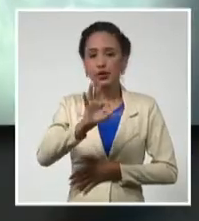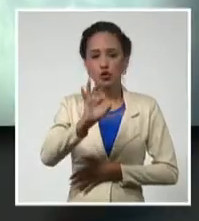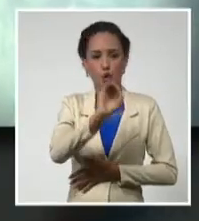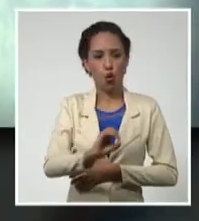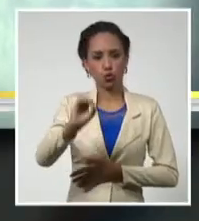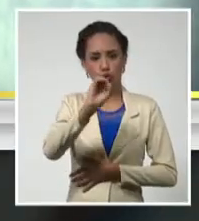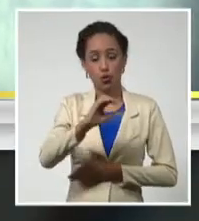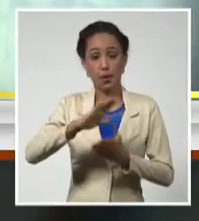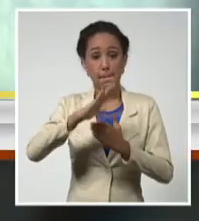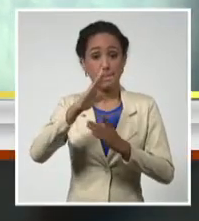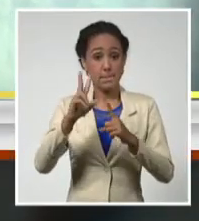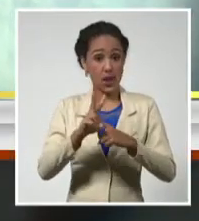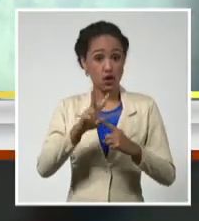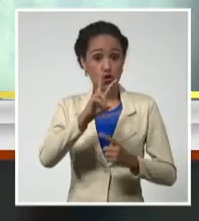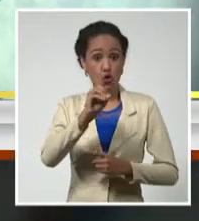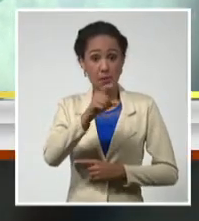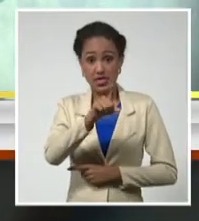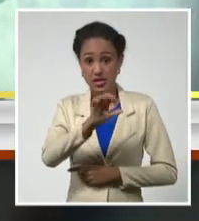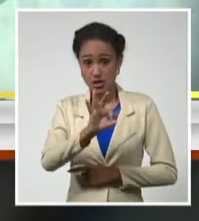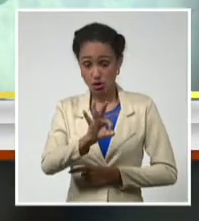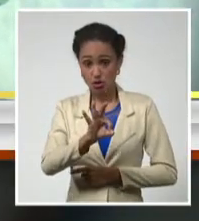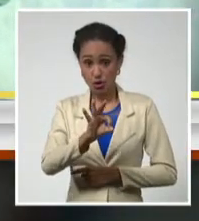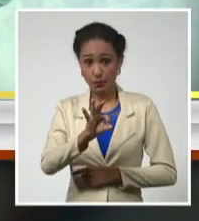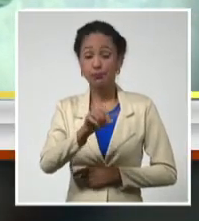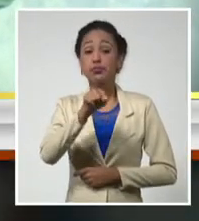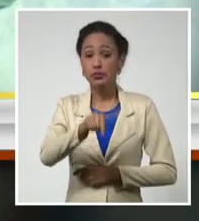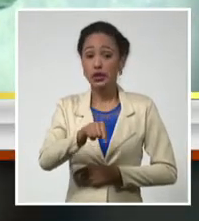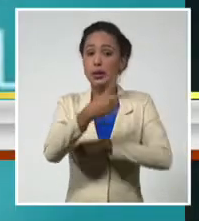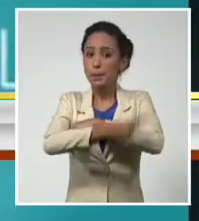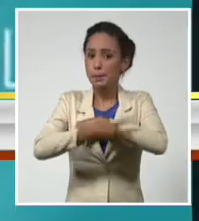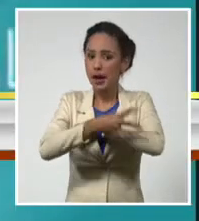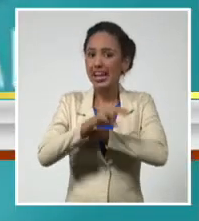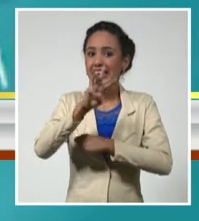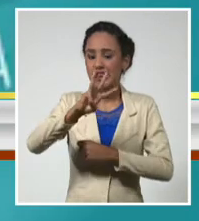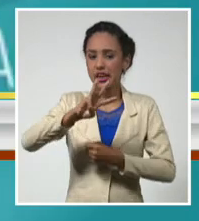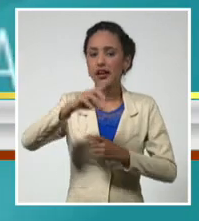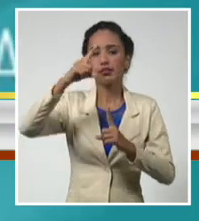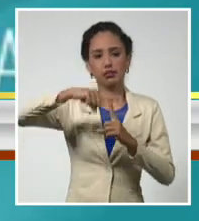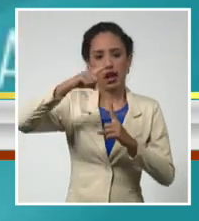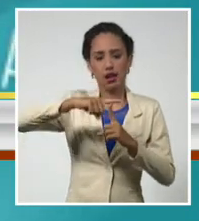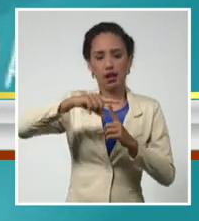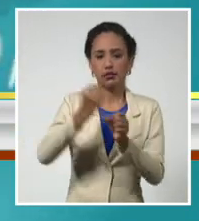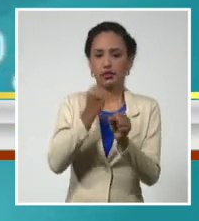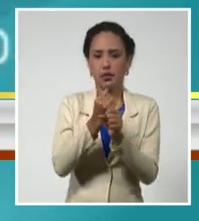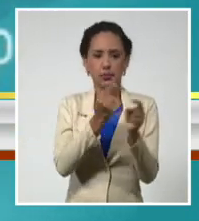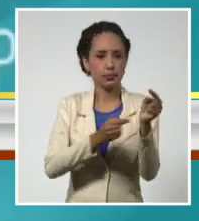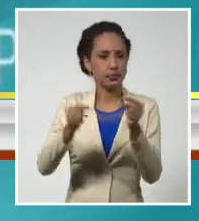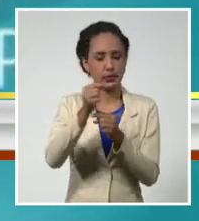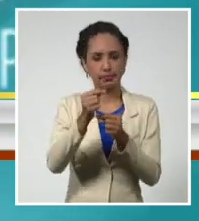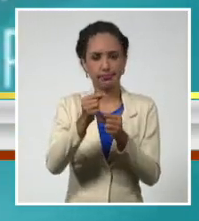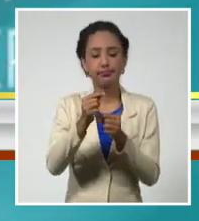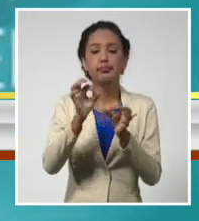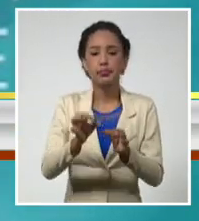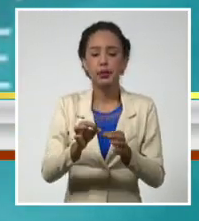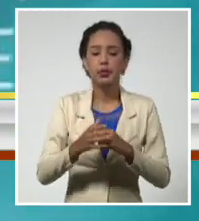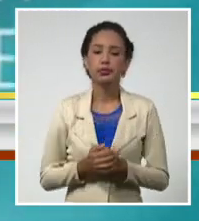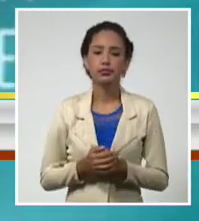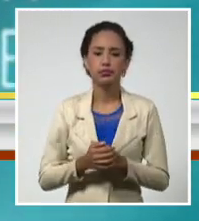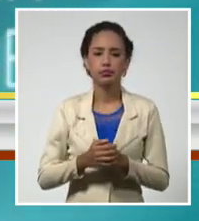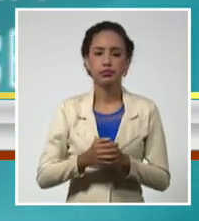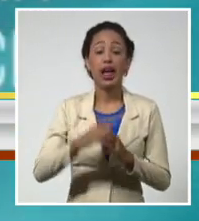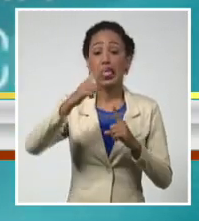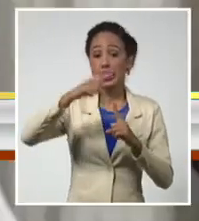Desde mayo de 2018, la isla se enfocó en tres líneas de trabajo fundamentales: el avance de la implementación de la Agenda